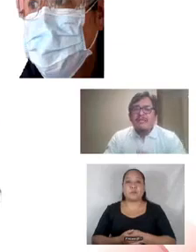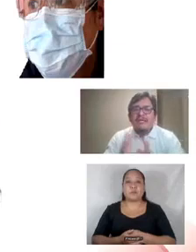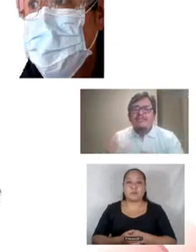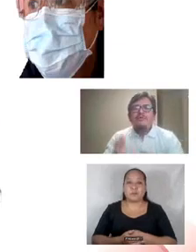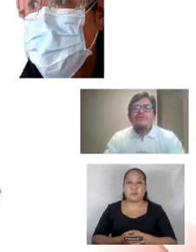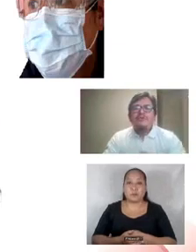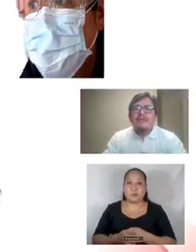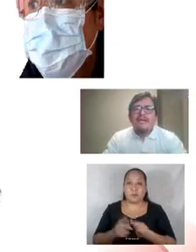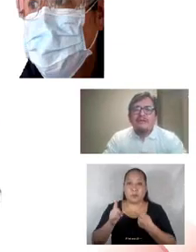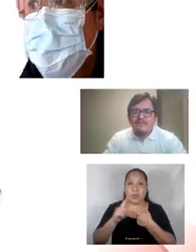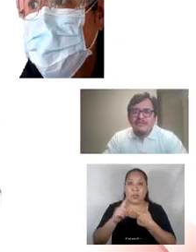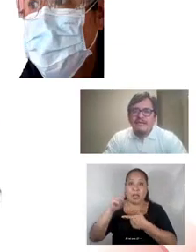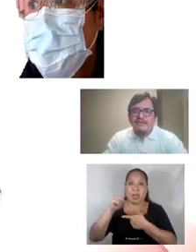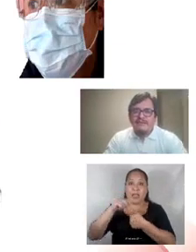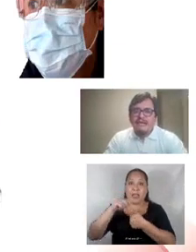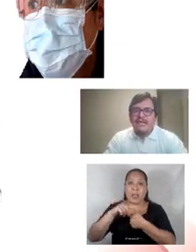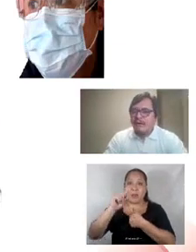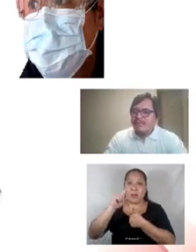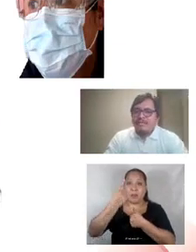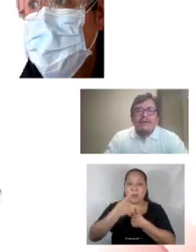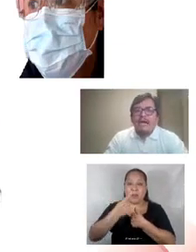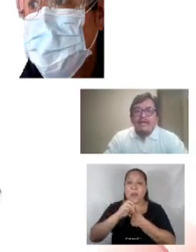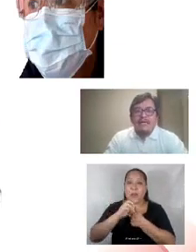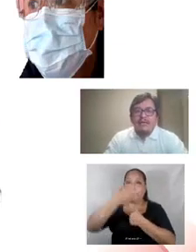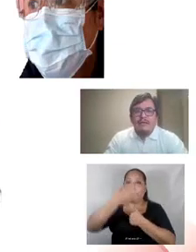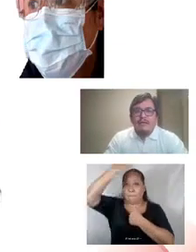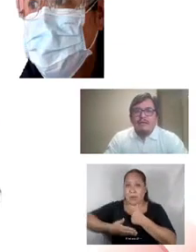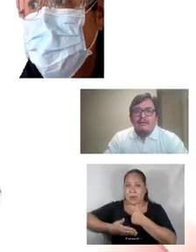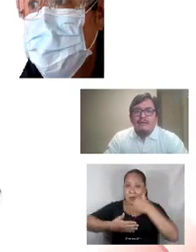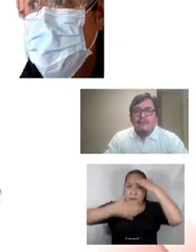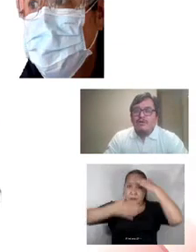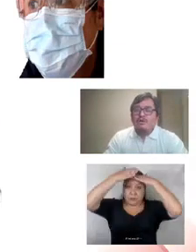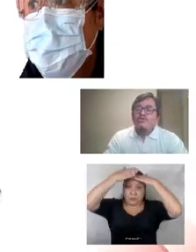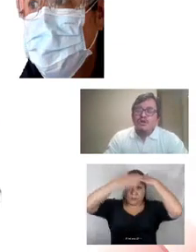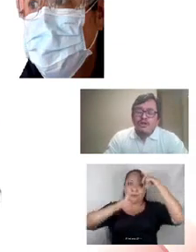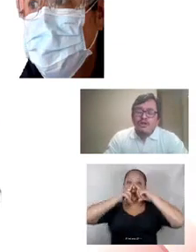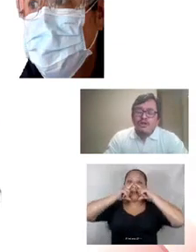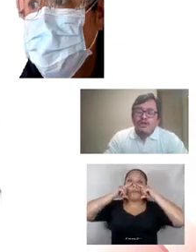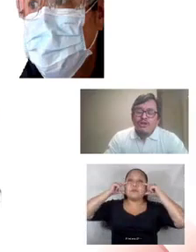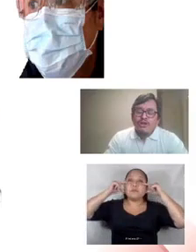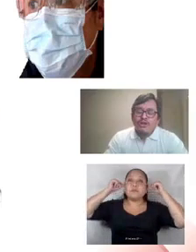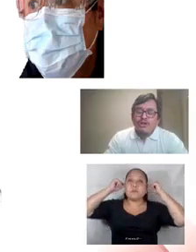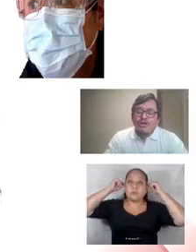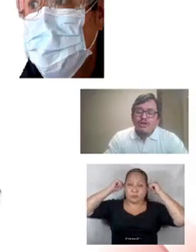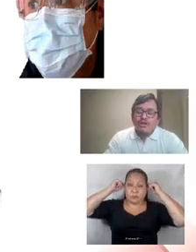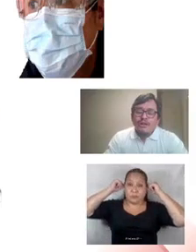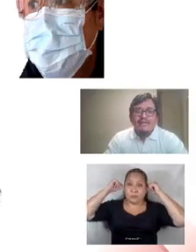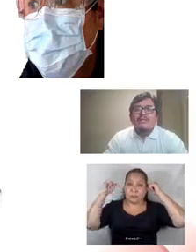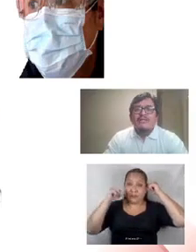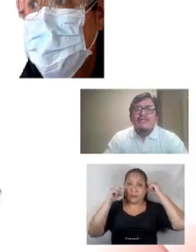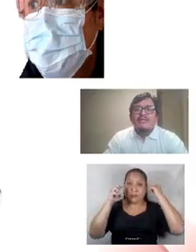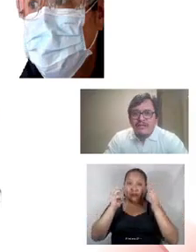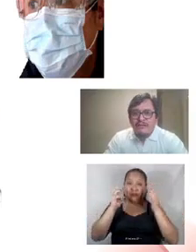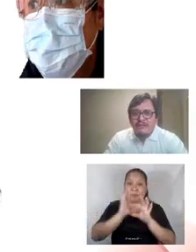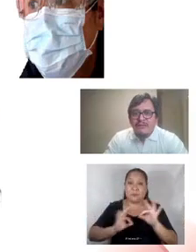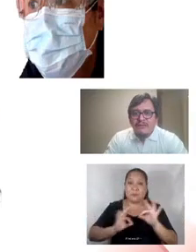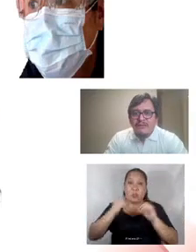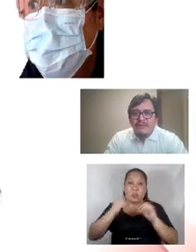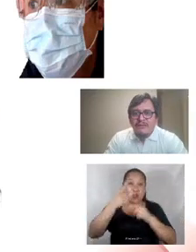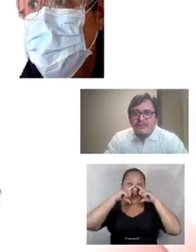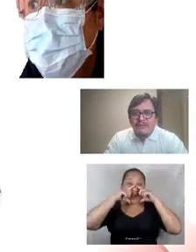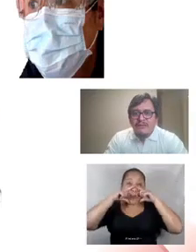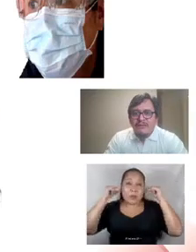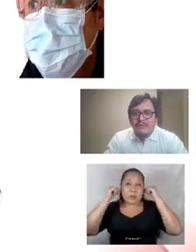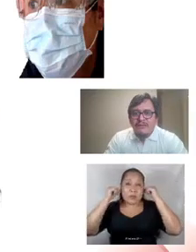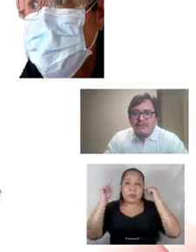La primera medida es el uso de barreras físicas. A la cabeza la mascarilla. Pero no solo es la mascarilla, también son